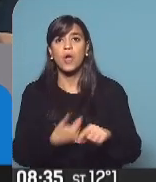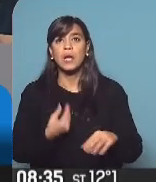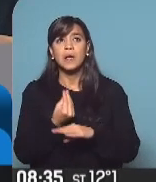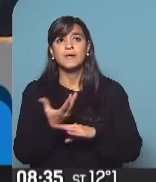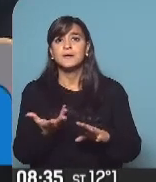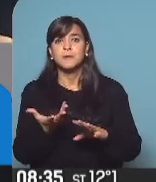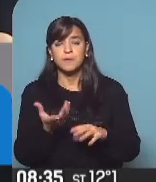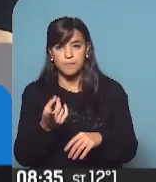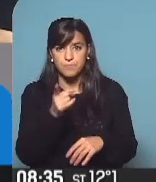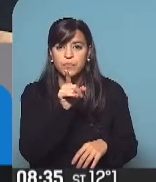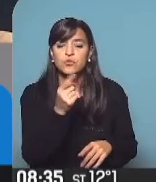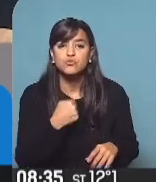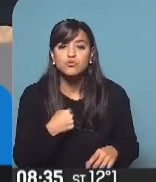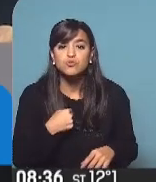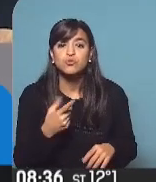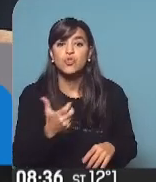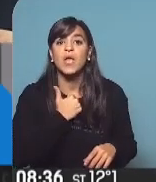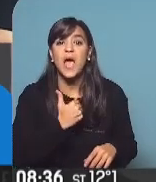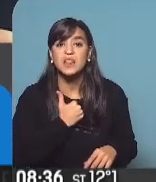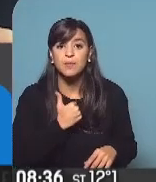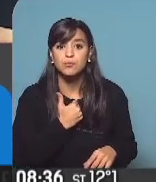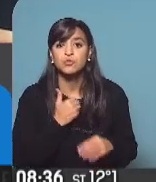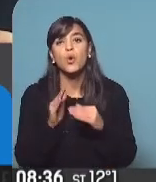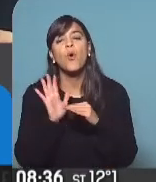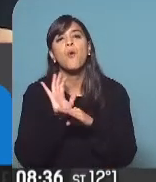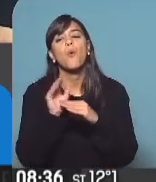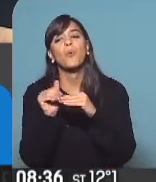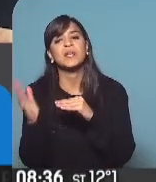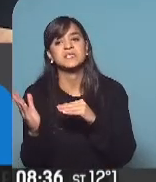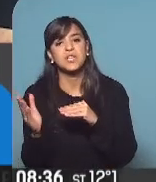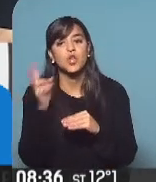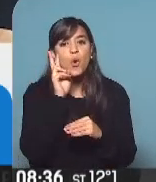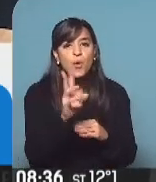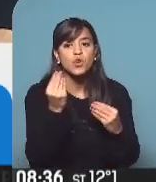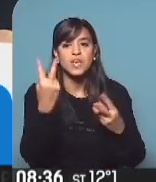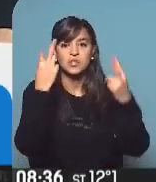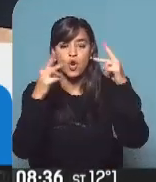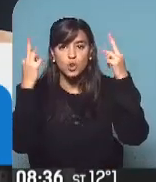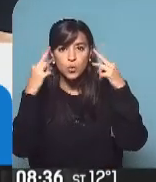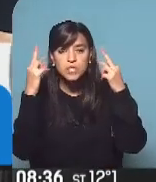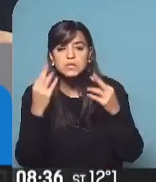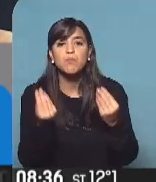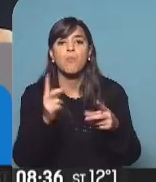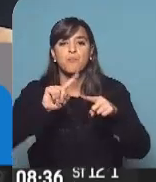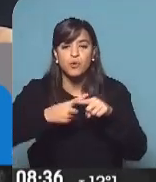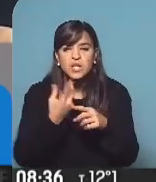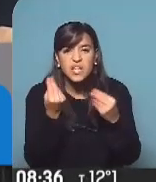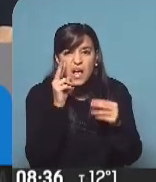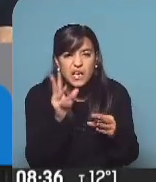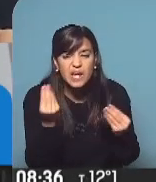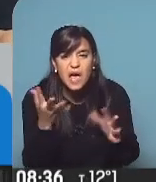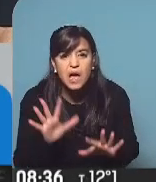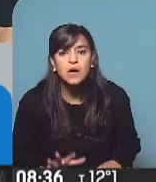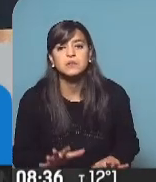gobernador yo estoy en catamarca soy vecino veo lo que hace con el turismo ve lo que hace con la política veo que que